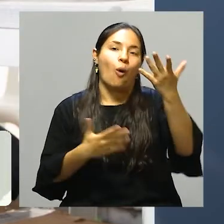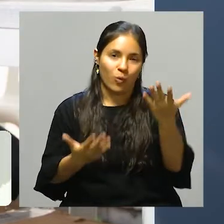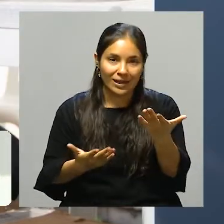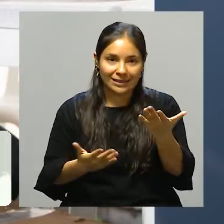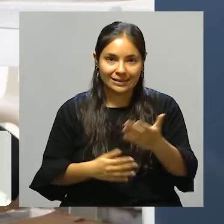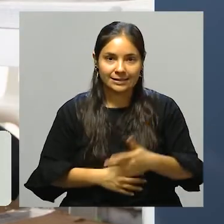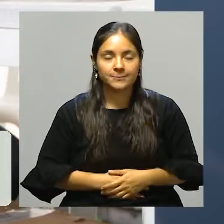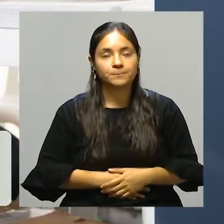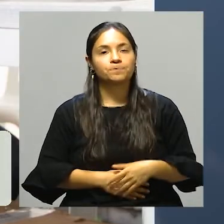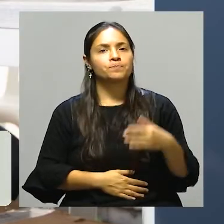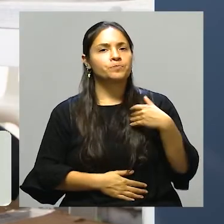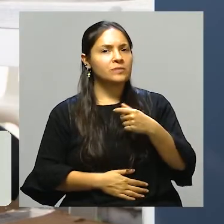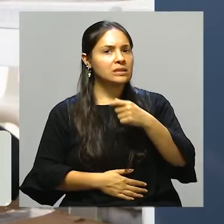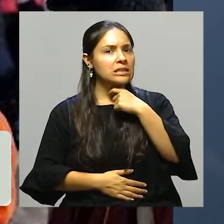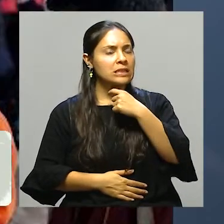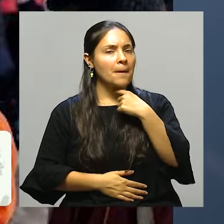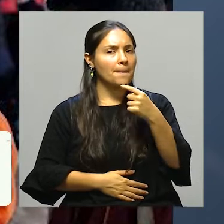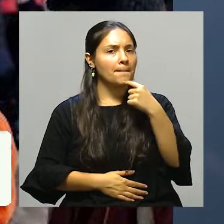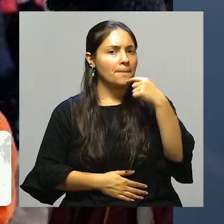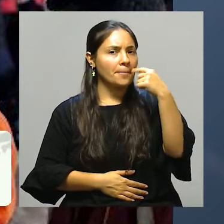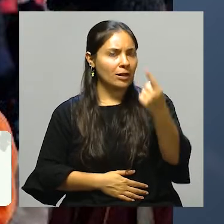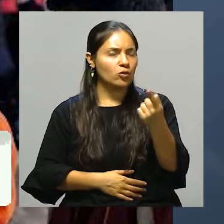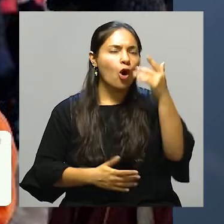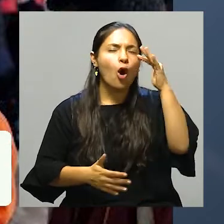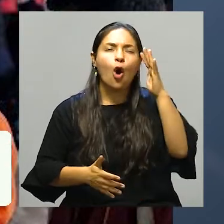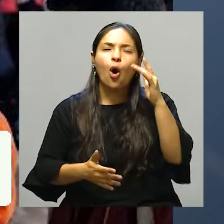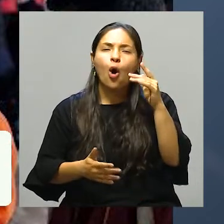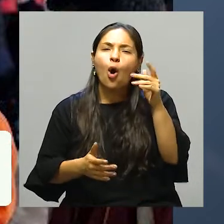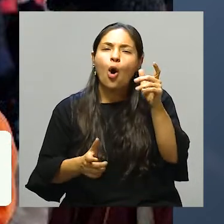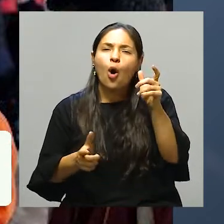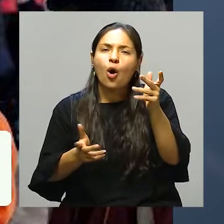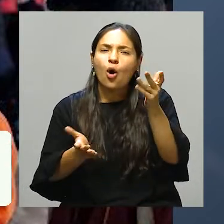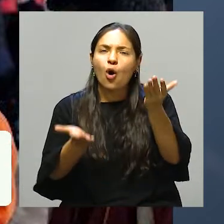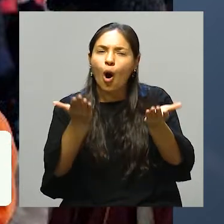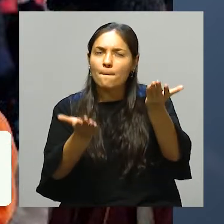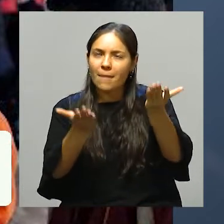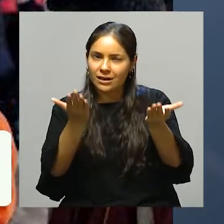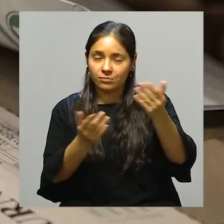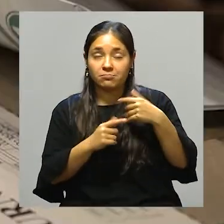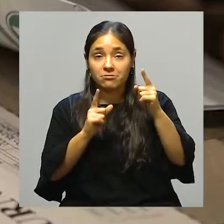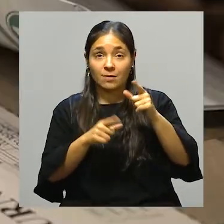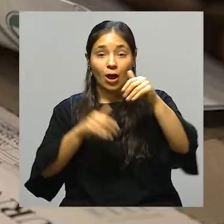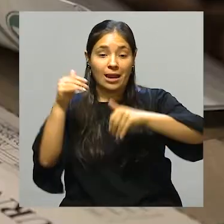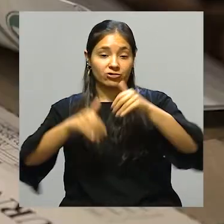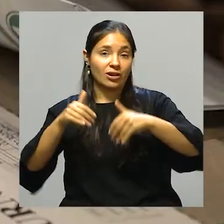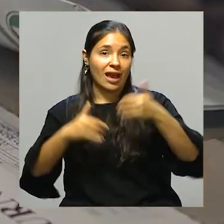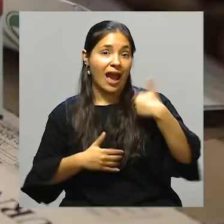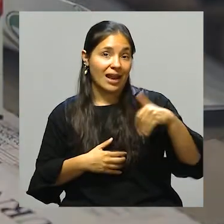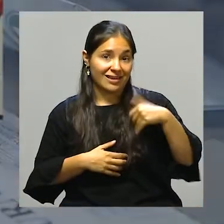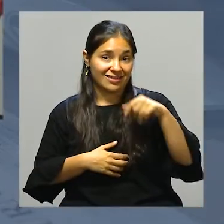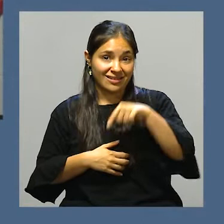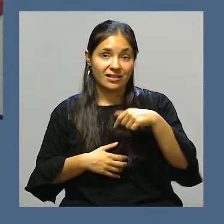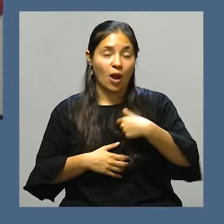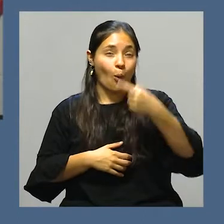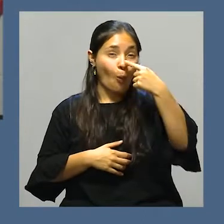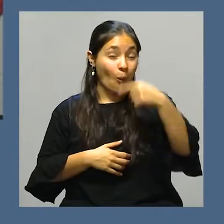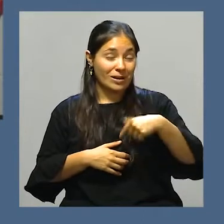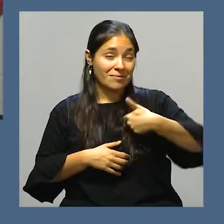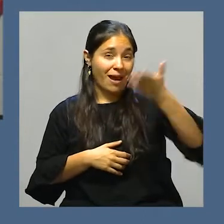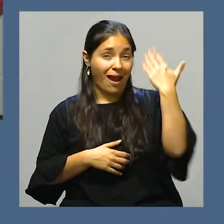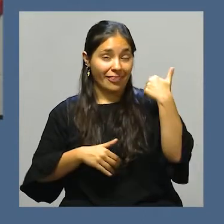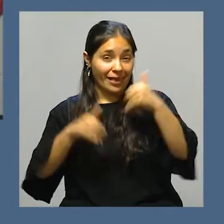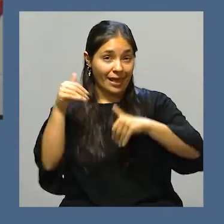como responsable general del día de las elecciones. Entonces es sobre la base de esos rumores